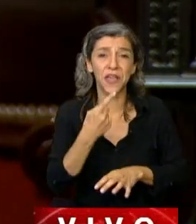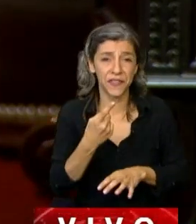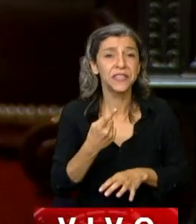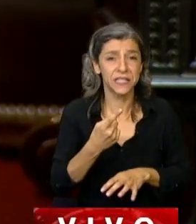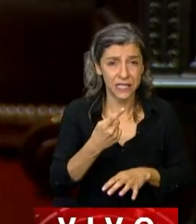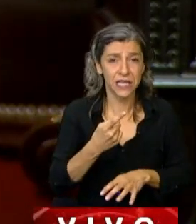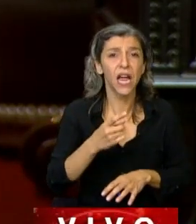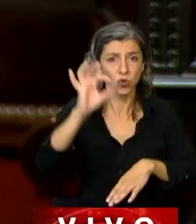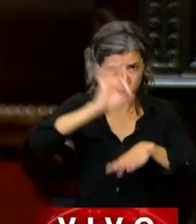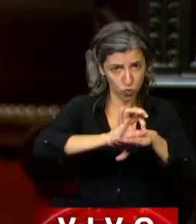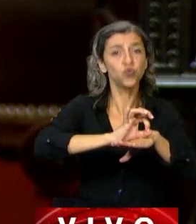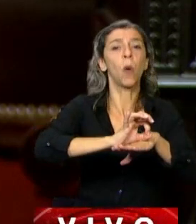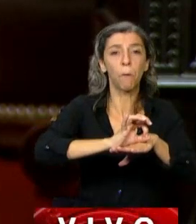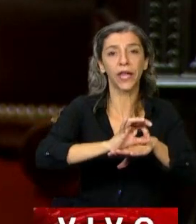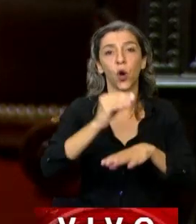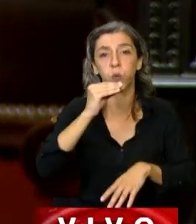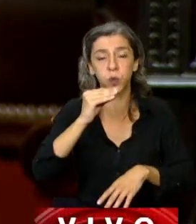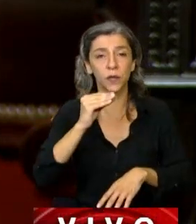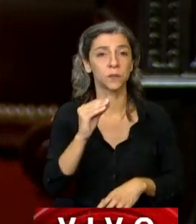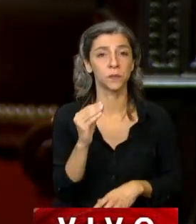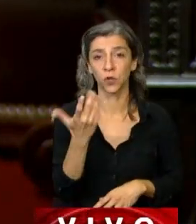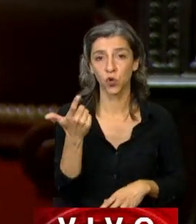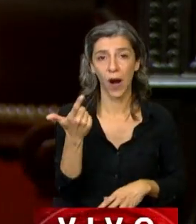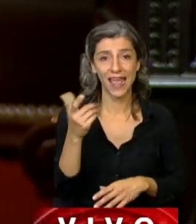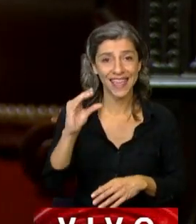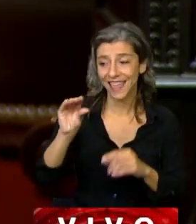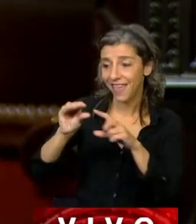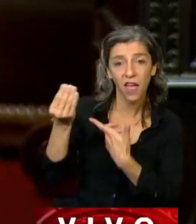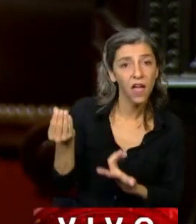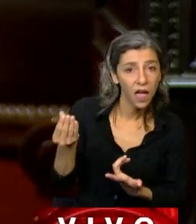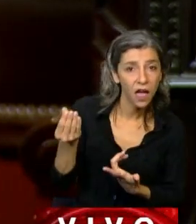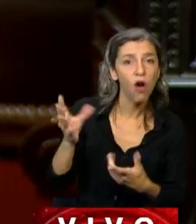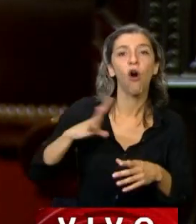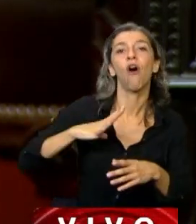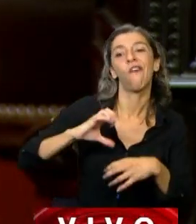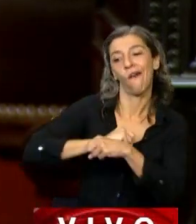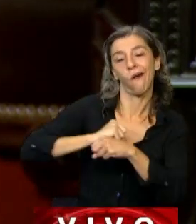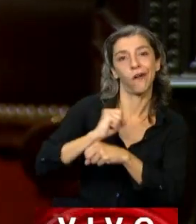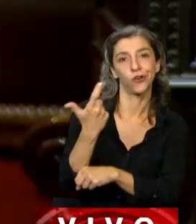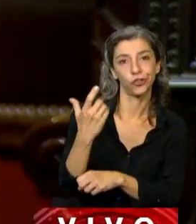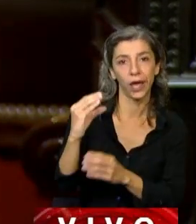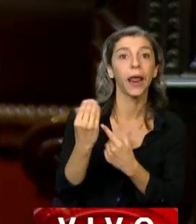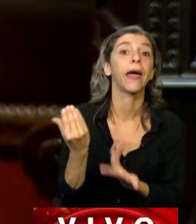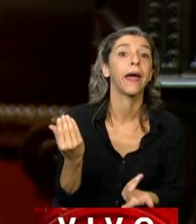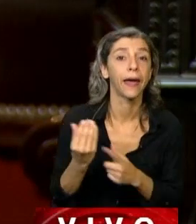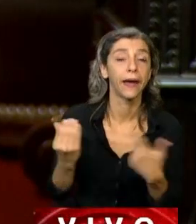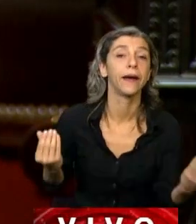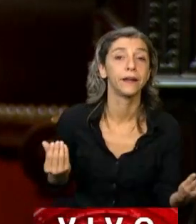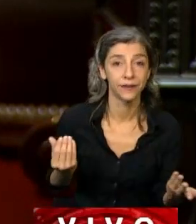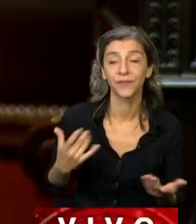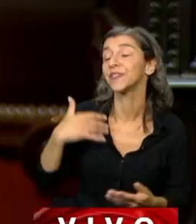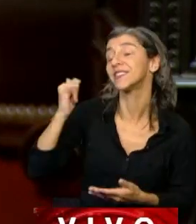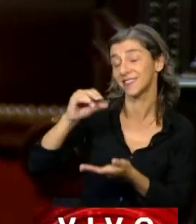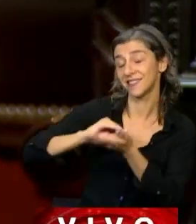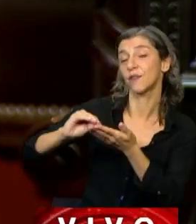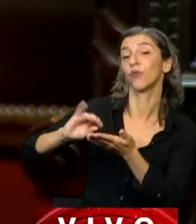tienen alcoholímetros, o los que tienen no están homologados. ¿Quién los homologan? Sí, diputado, porque